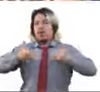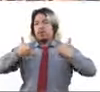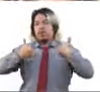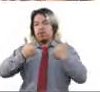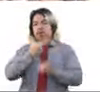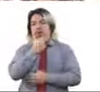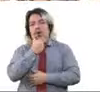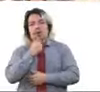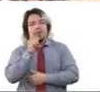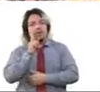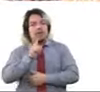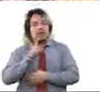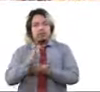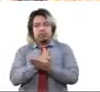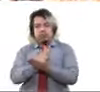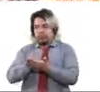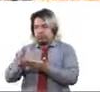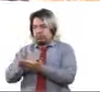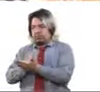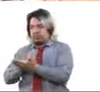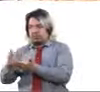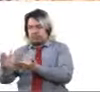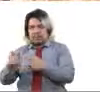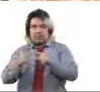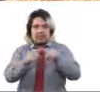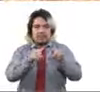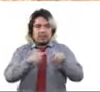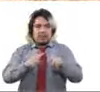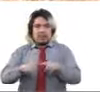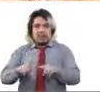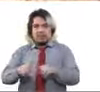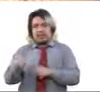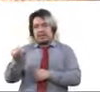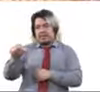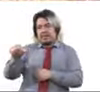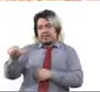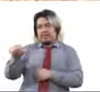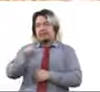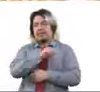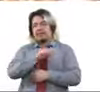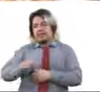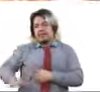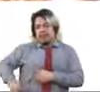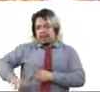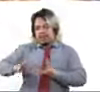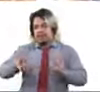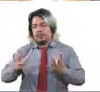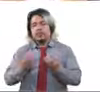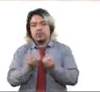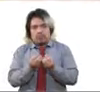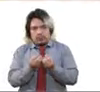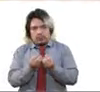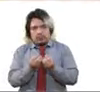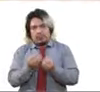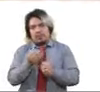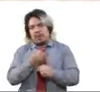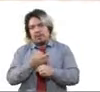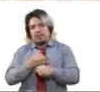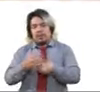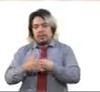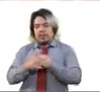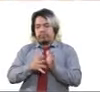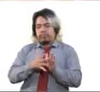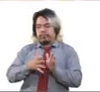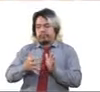mujeres, distribuidos en todas las alcaldías de la ciudad. Ahorita tenemos, en 4 días